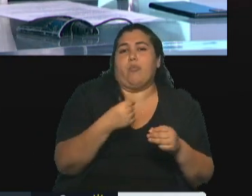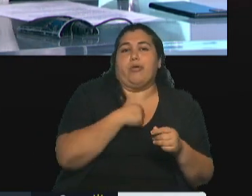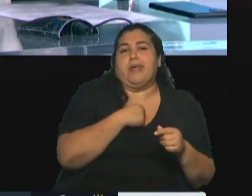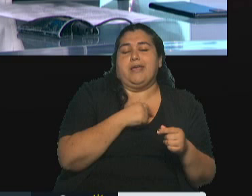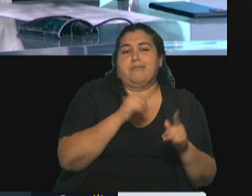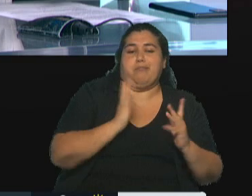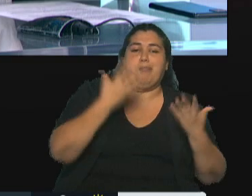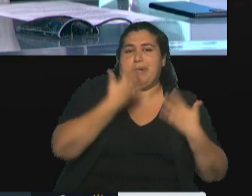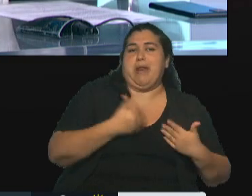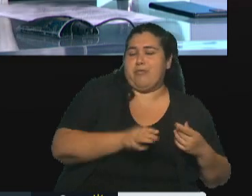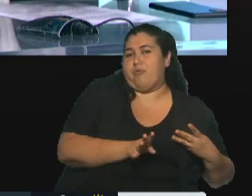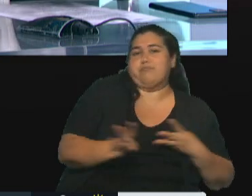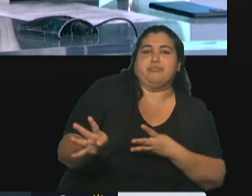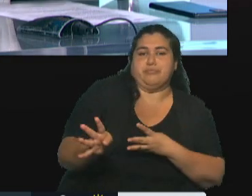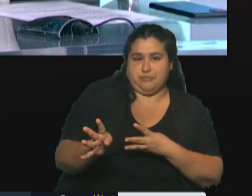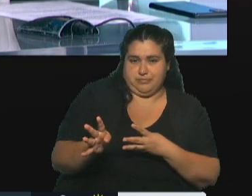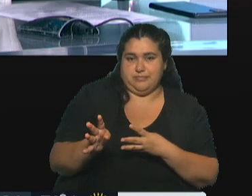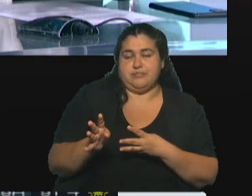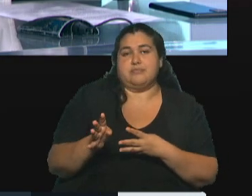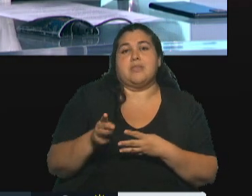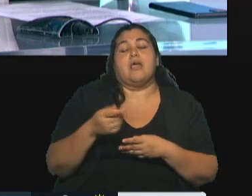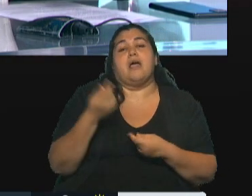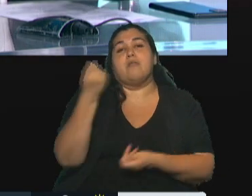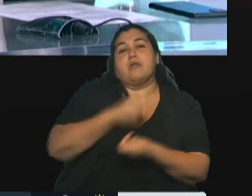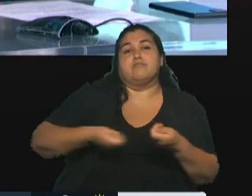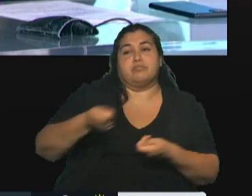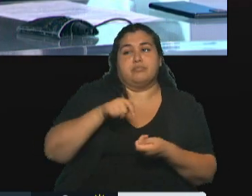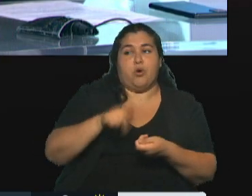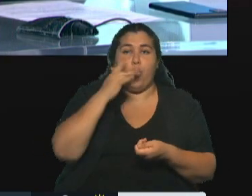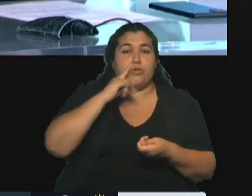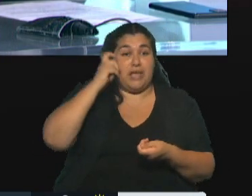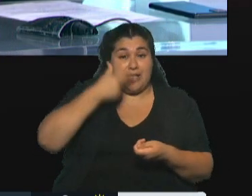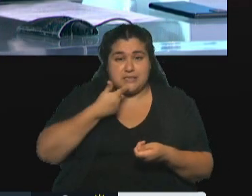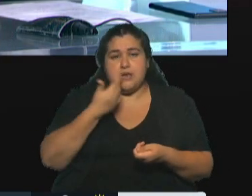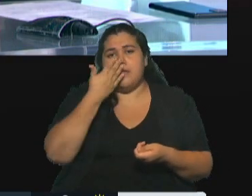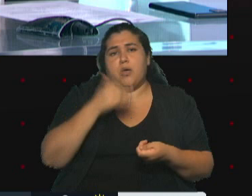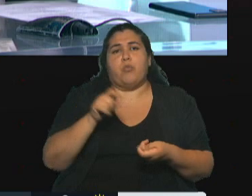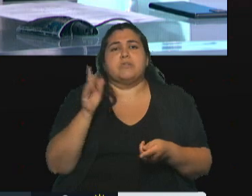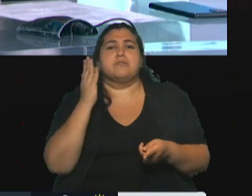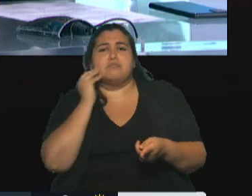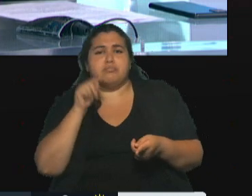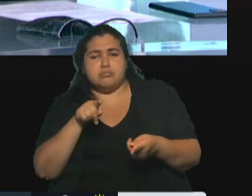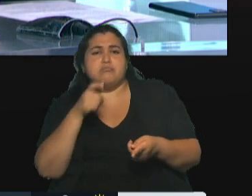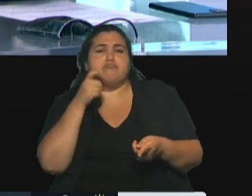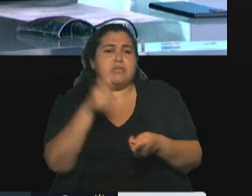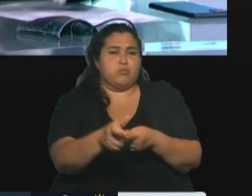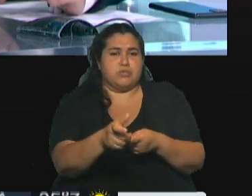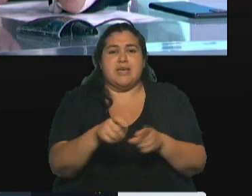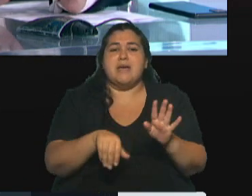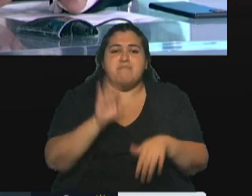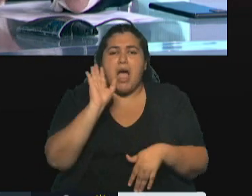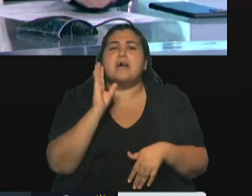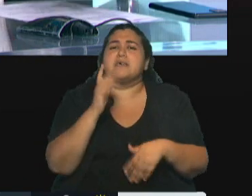ofensiva digamos, hacia la ruta comercial por parte de los hutíes y respuesta militar norteamericana. Ya hemos visto varias de